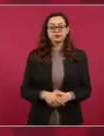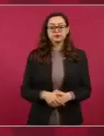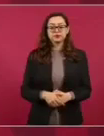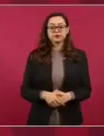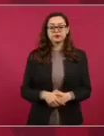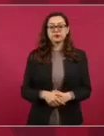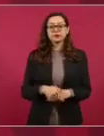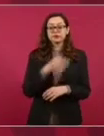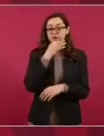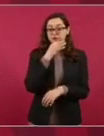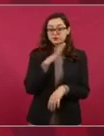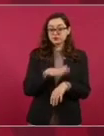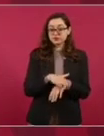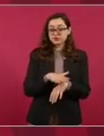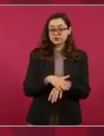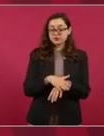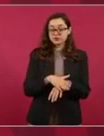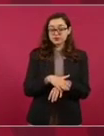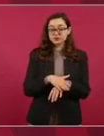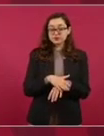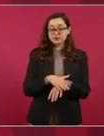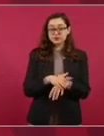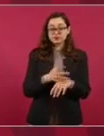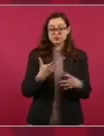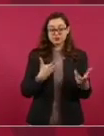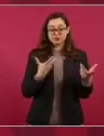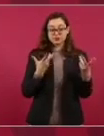les adelanto que viene en reunión